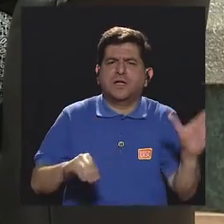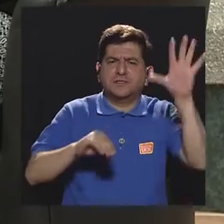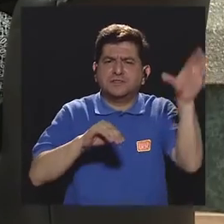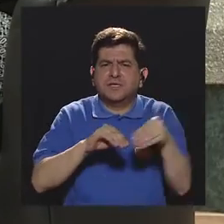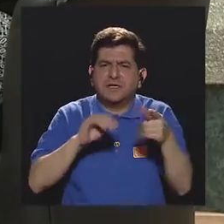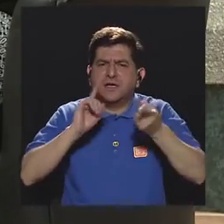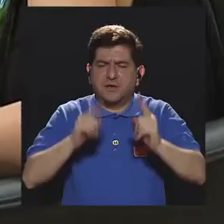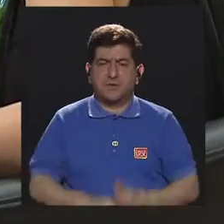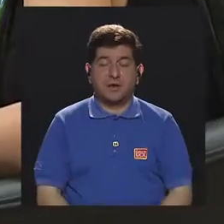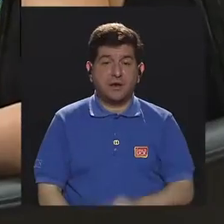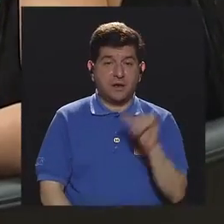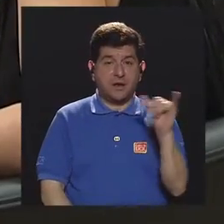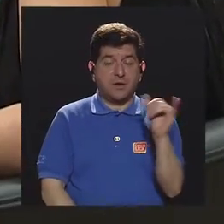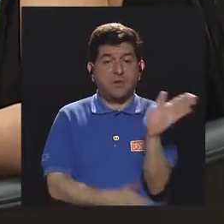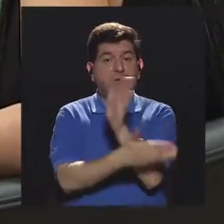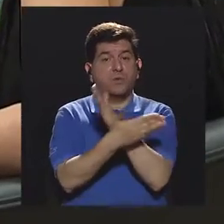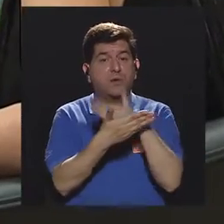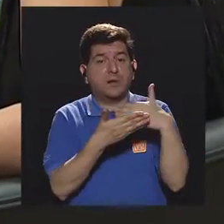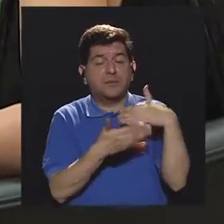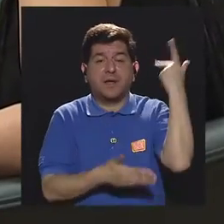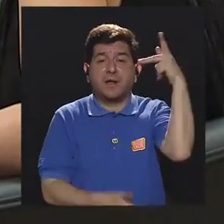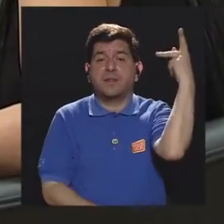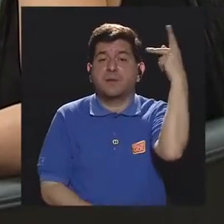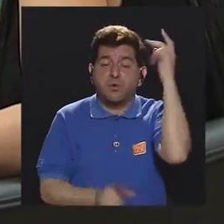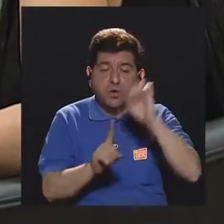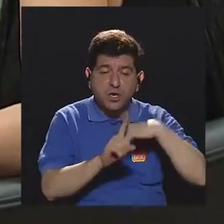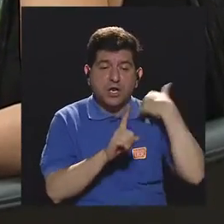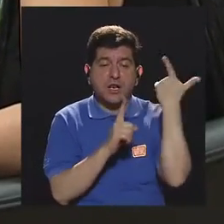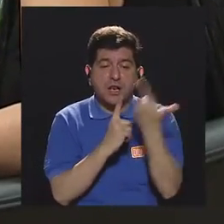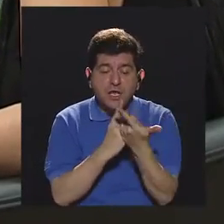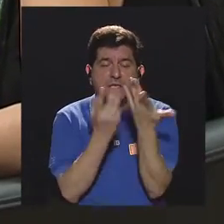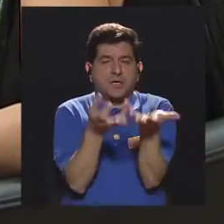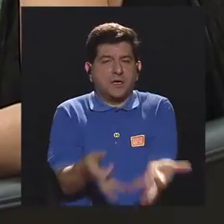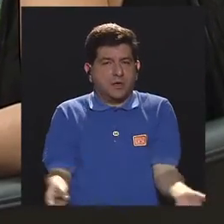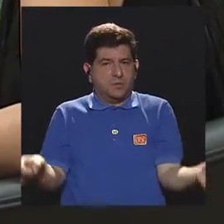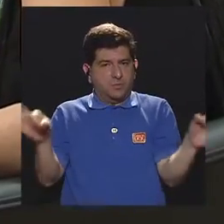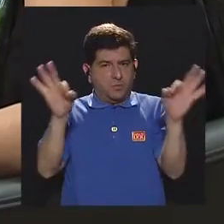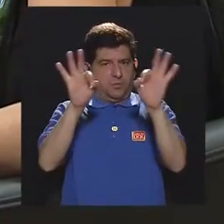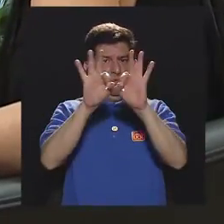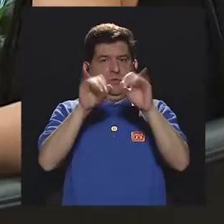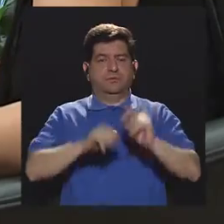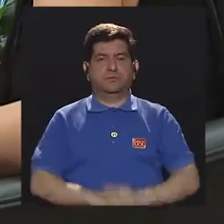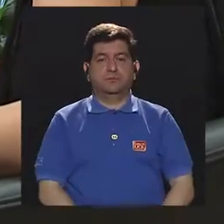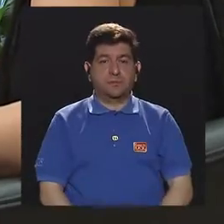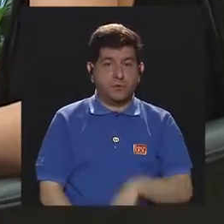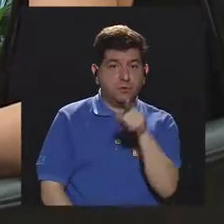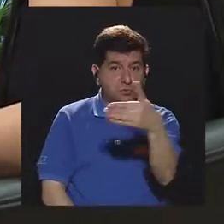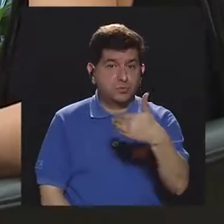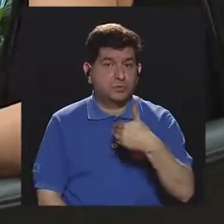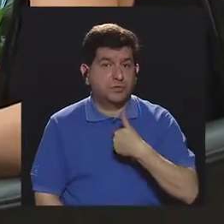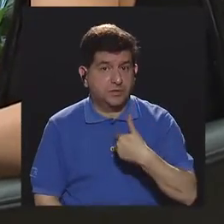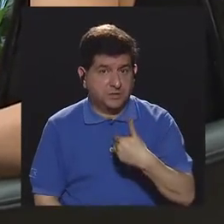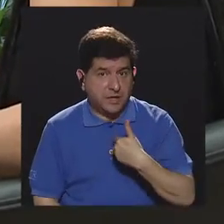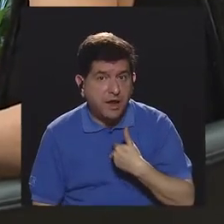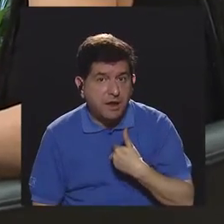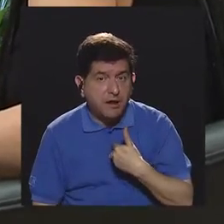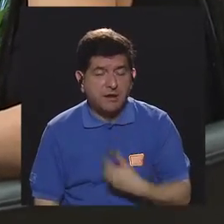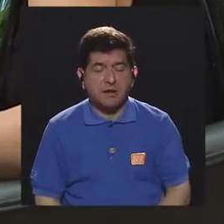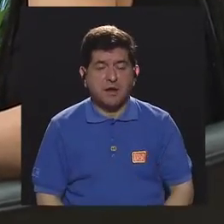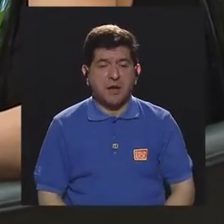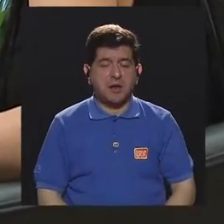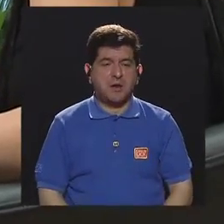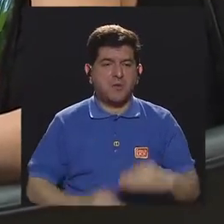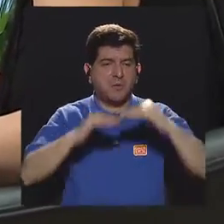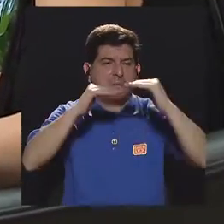mencionar? Decir que también la parte política, social, es muy importante, porque si vos tenés